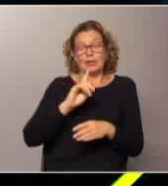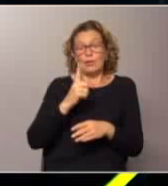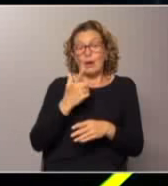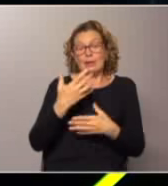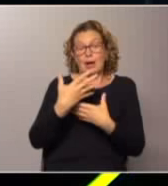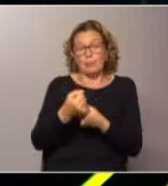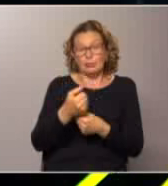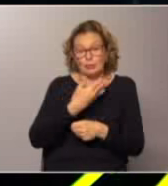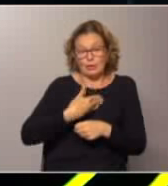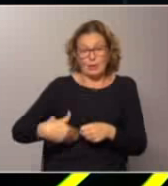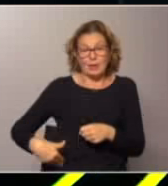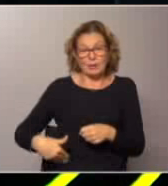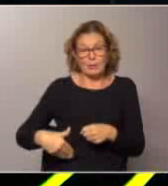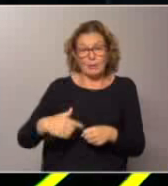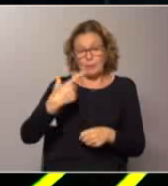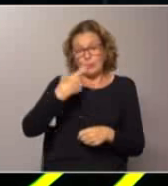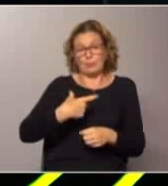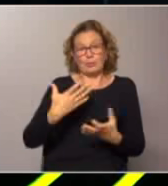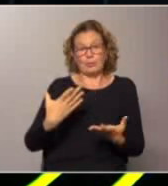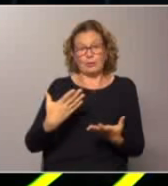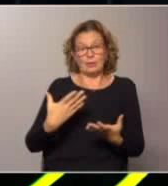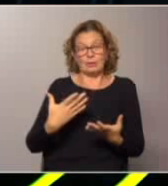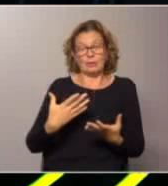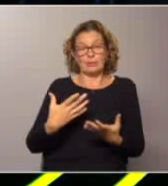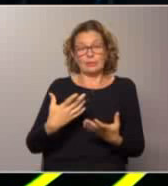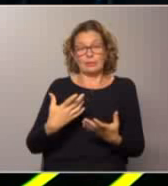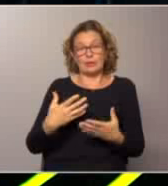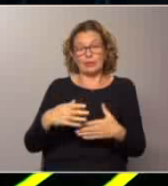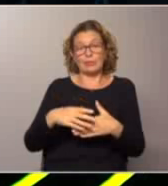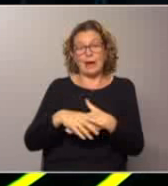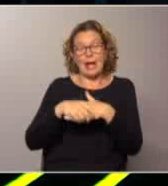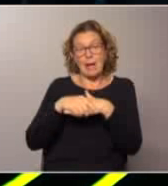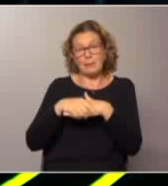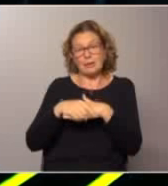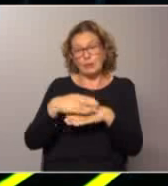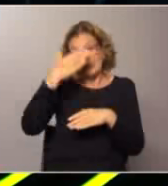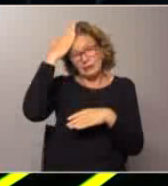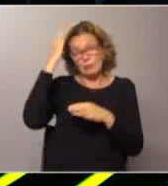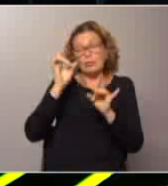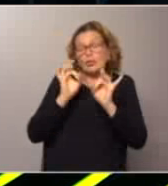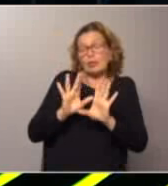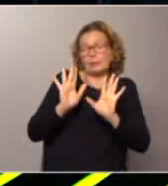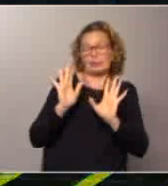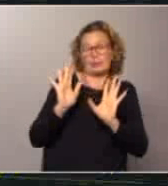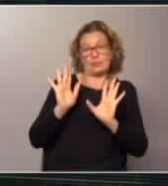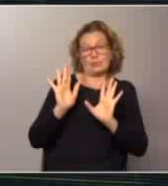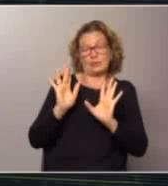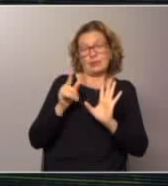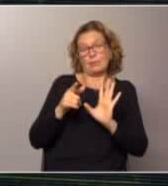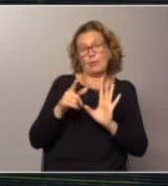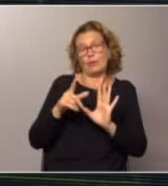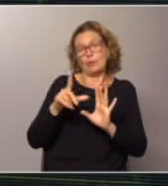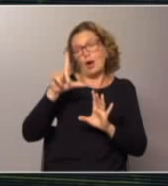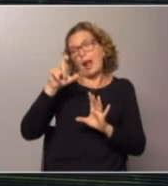de su gobierno porque es pura y dura un amigo de trump y solamente eso y lamentablemente por la